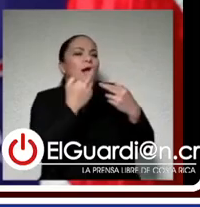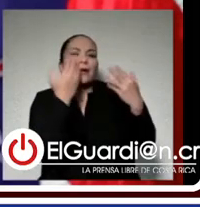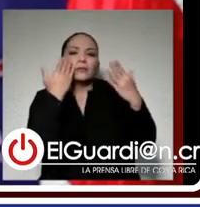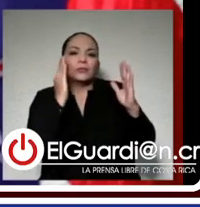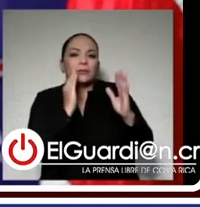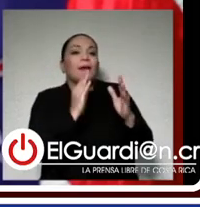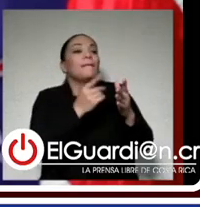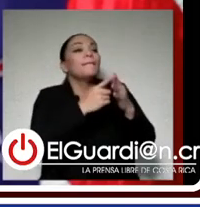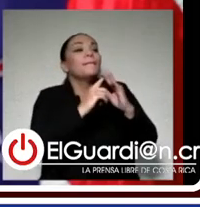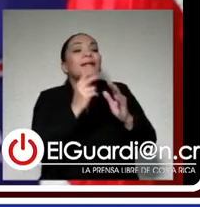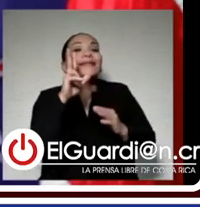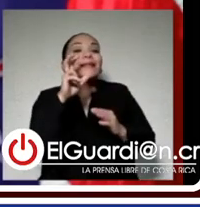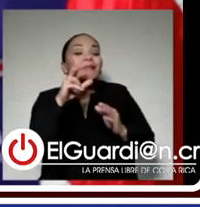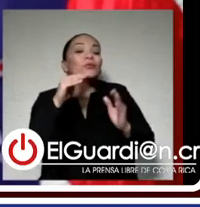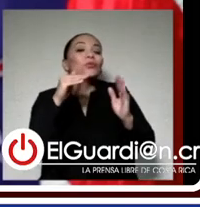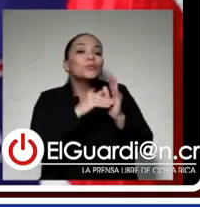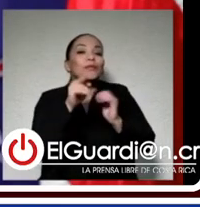aclarar.